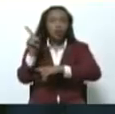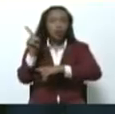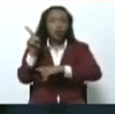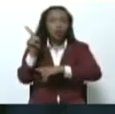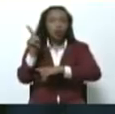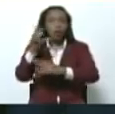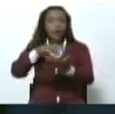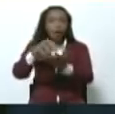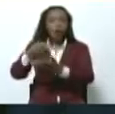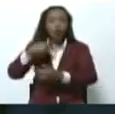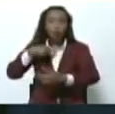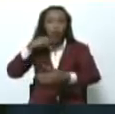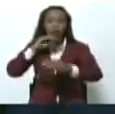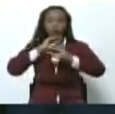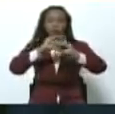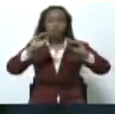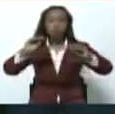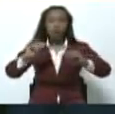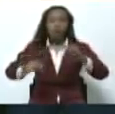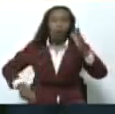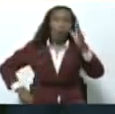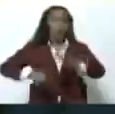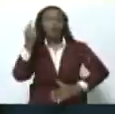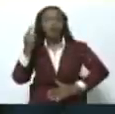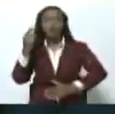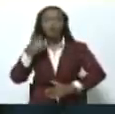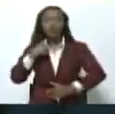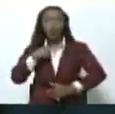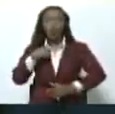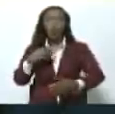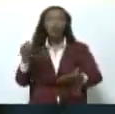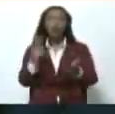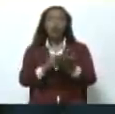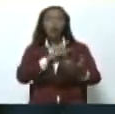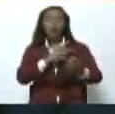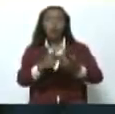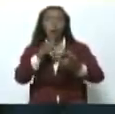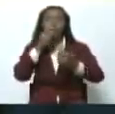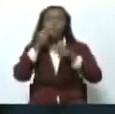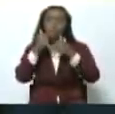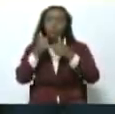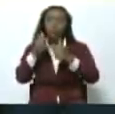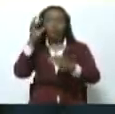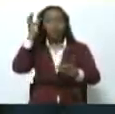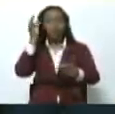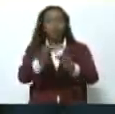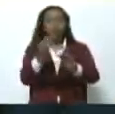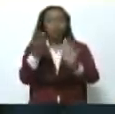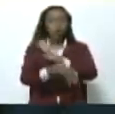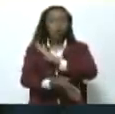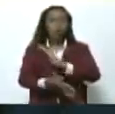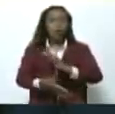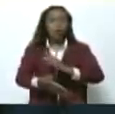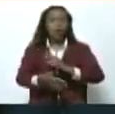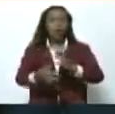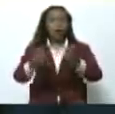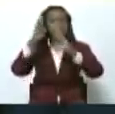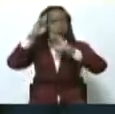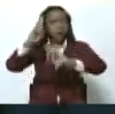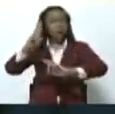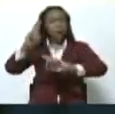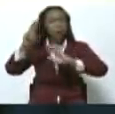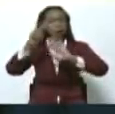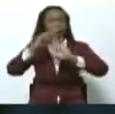Es mi llamado que hago. Una vez más la hago, con buena voluntad, con buena fe, al respeto de las reglas